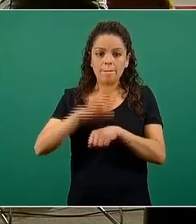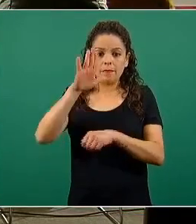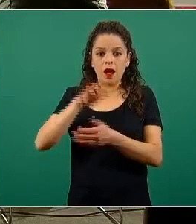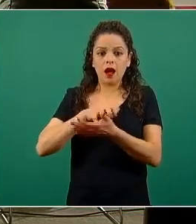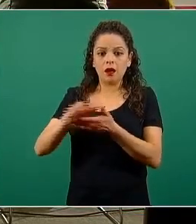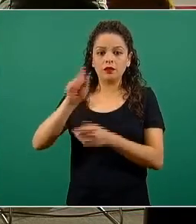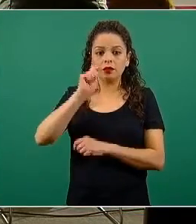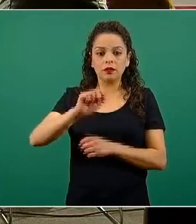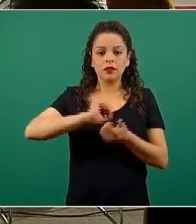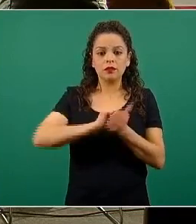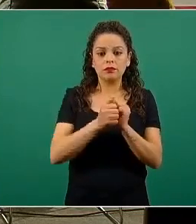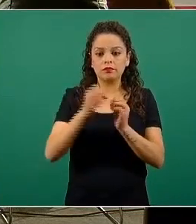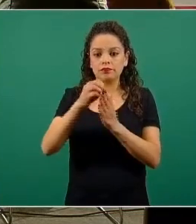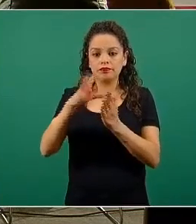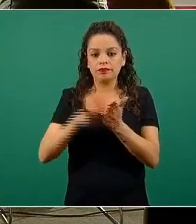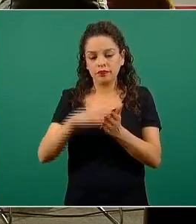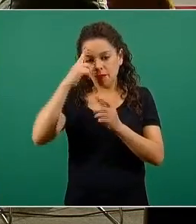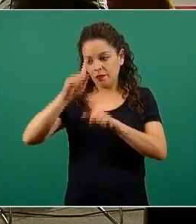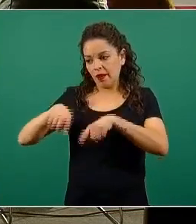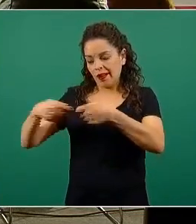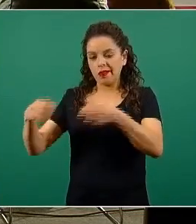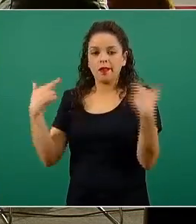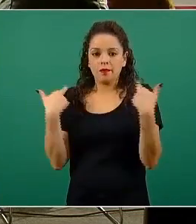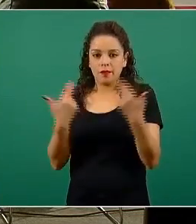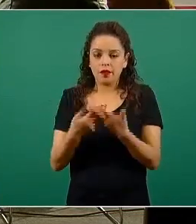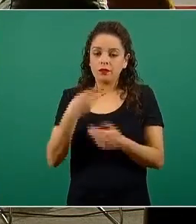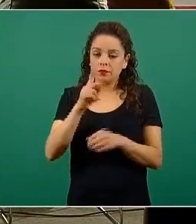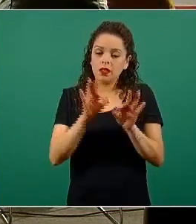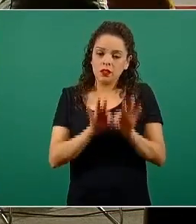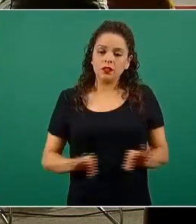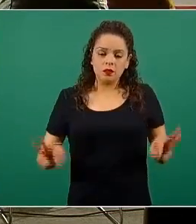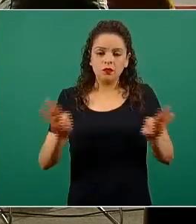la implementación en maestros. Creo que es importante que